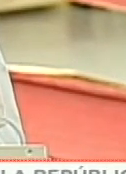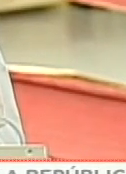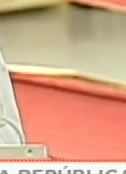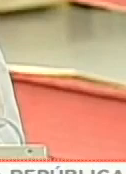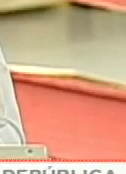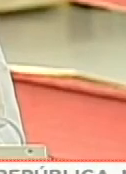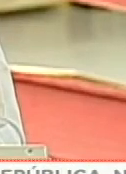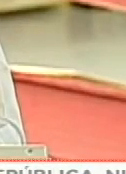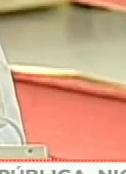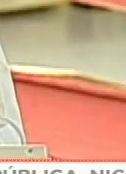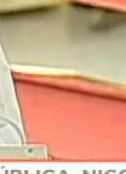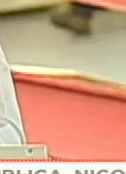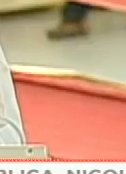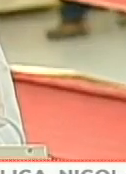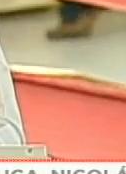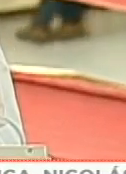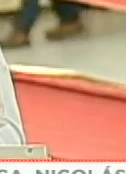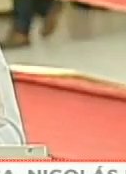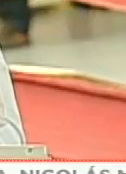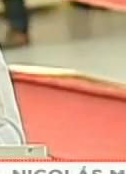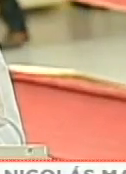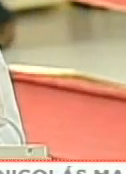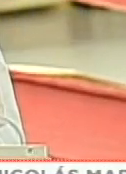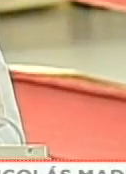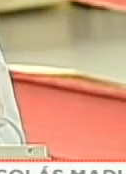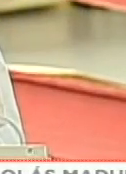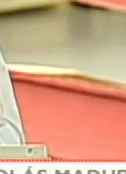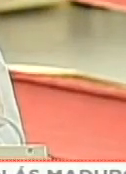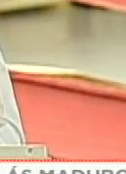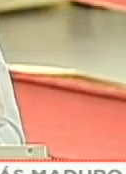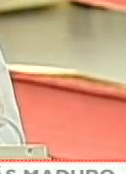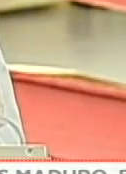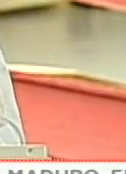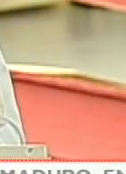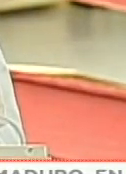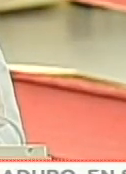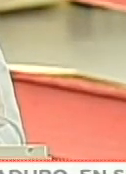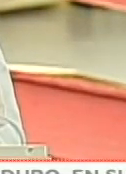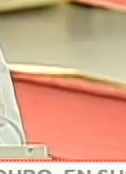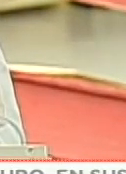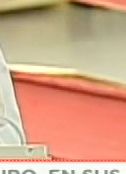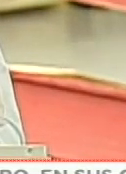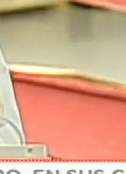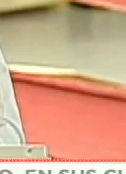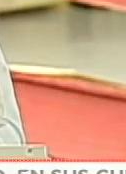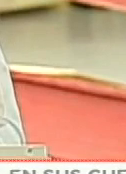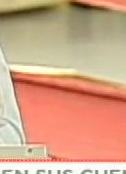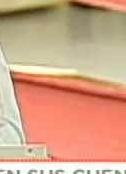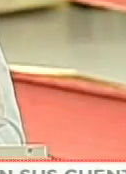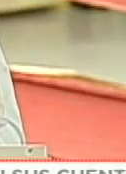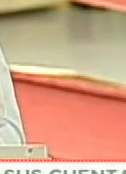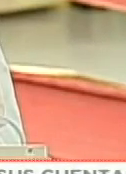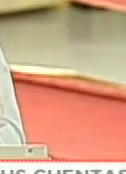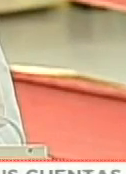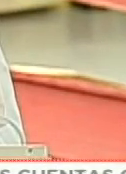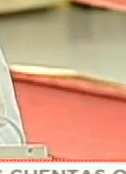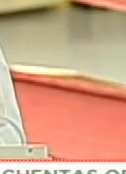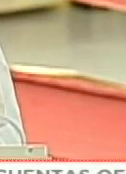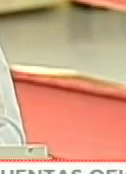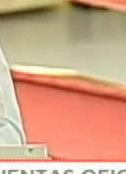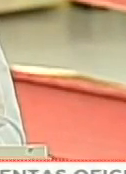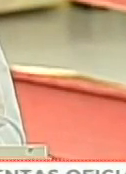que corresponde a todo el encadenamiento productivo para nosotros poder desarrollar, bien sea la industria automotriz, la industria naval, la